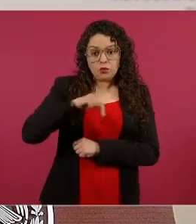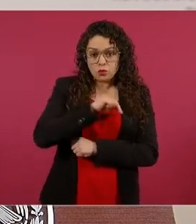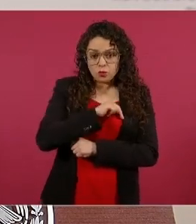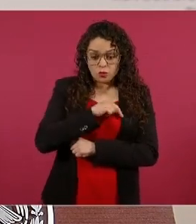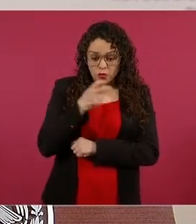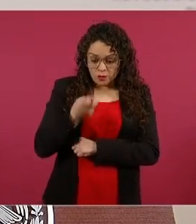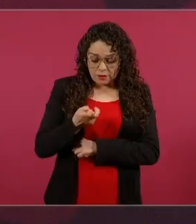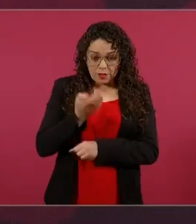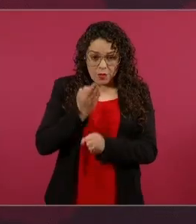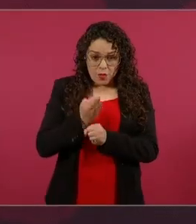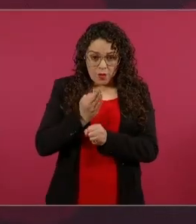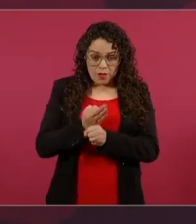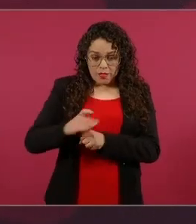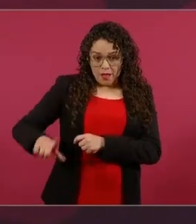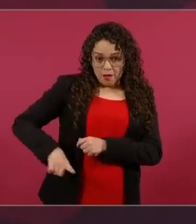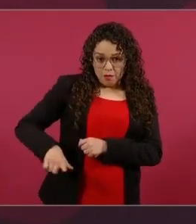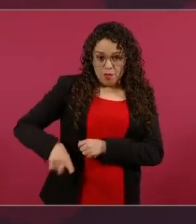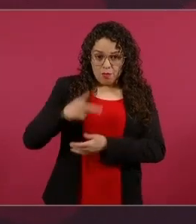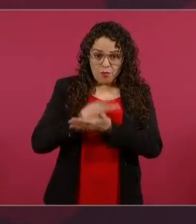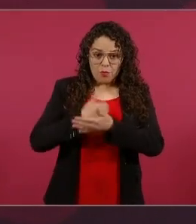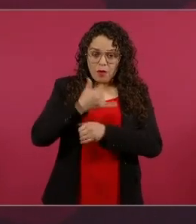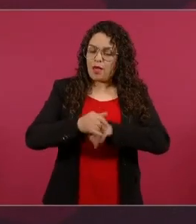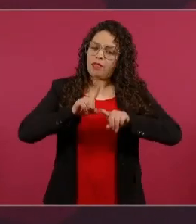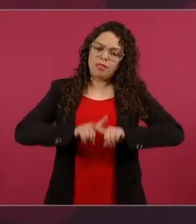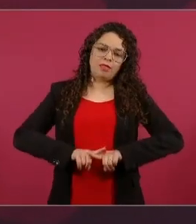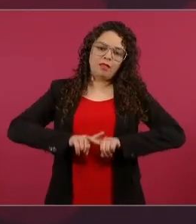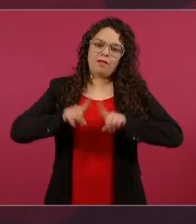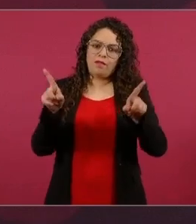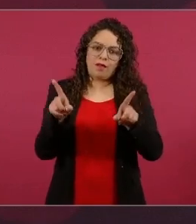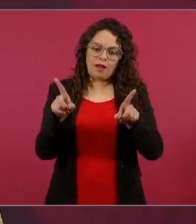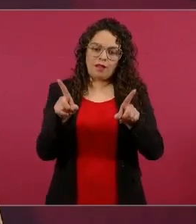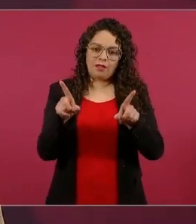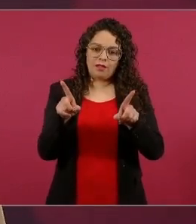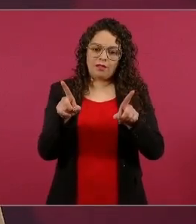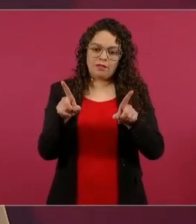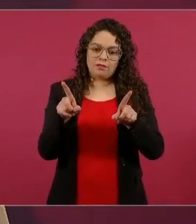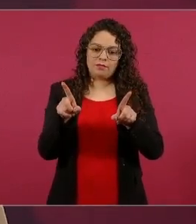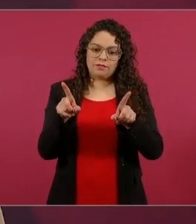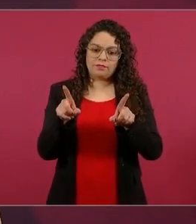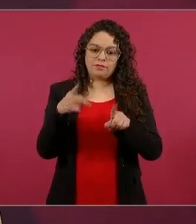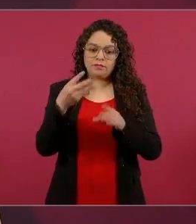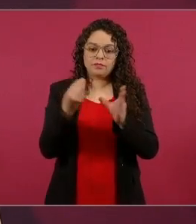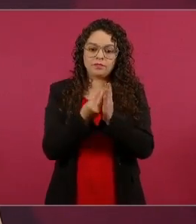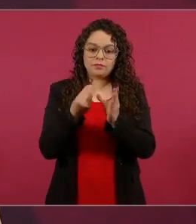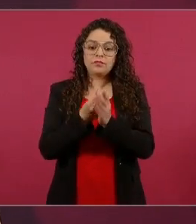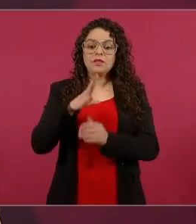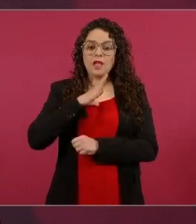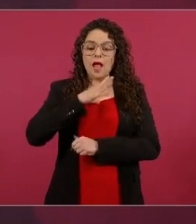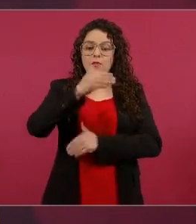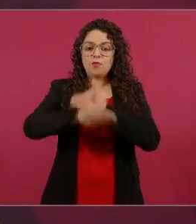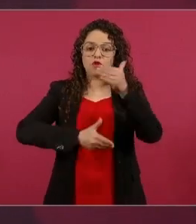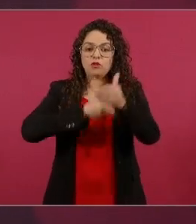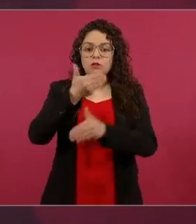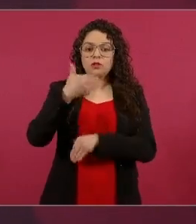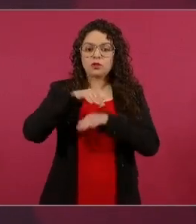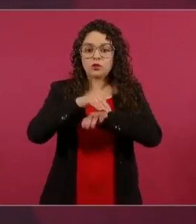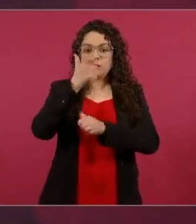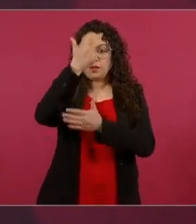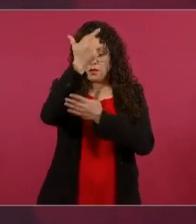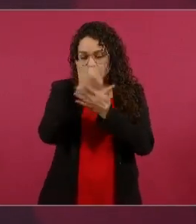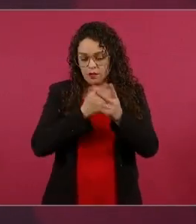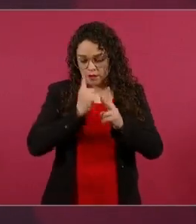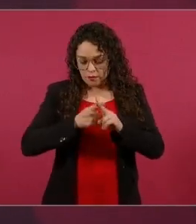recursos los audita la auditoría superior de la federación Hay un procedimiento presupuestal que los recursos que